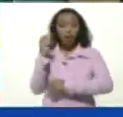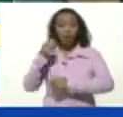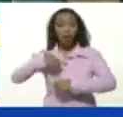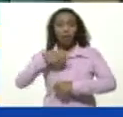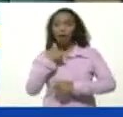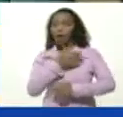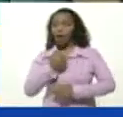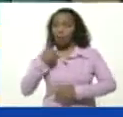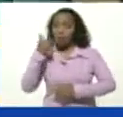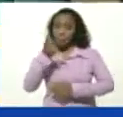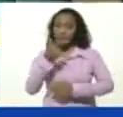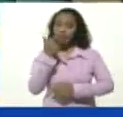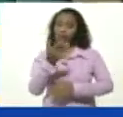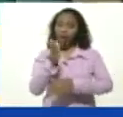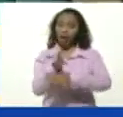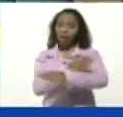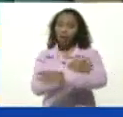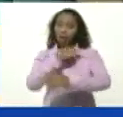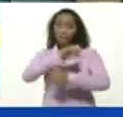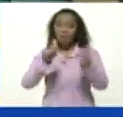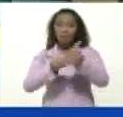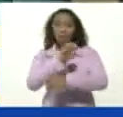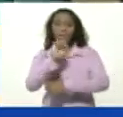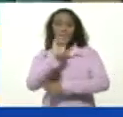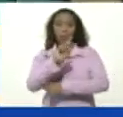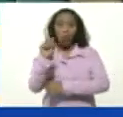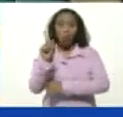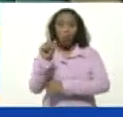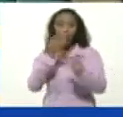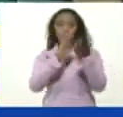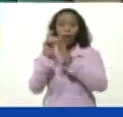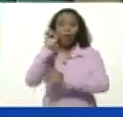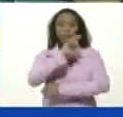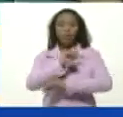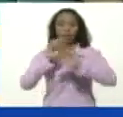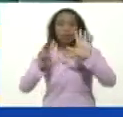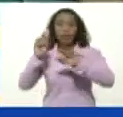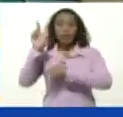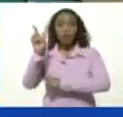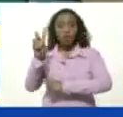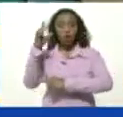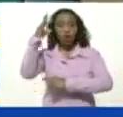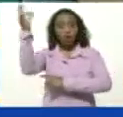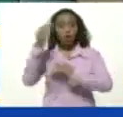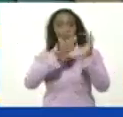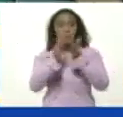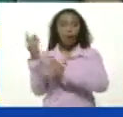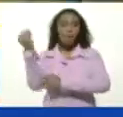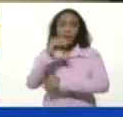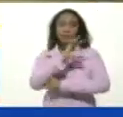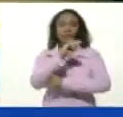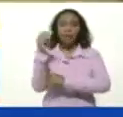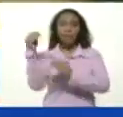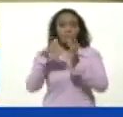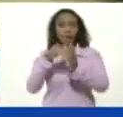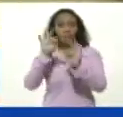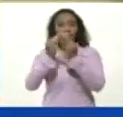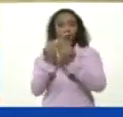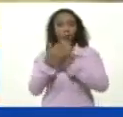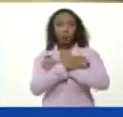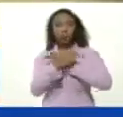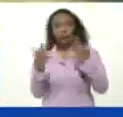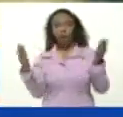el viceministro, tenemos 21 comunas, 172 consejos comunales, más de 300.000 familias dispuestas